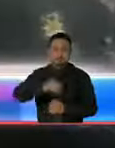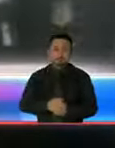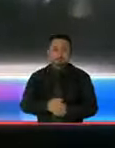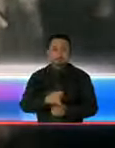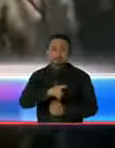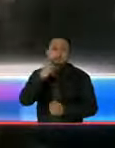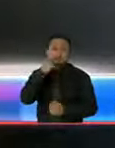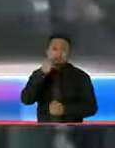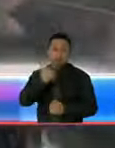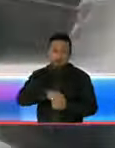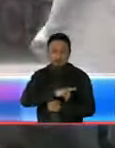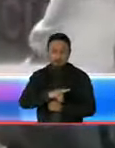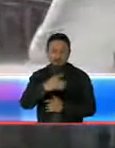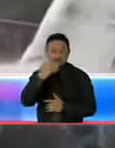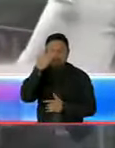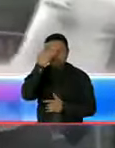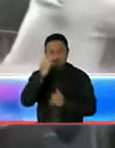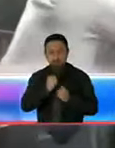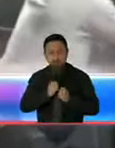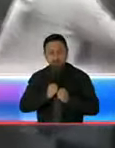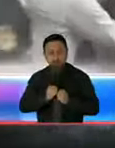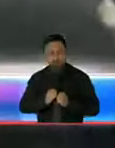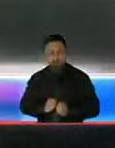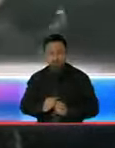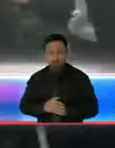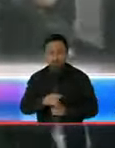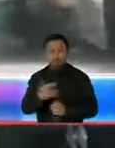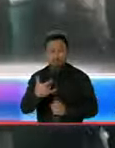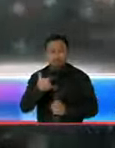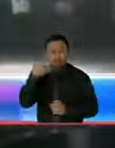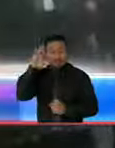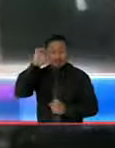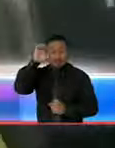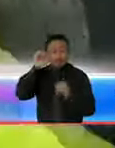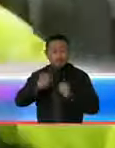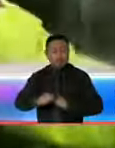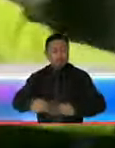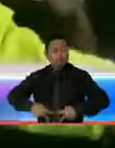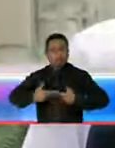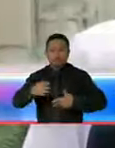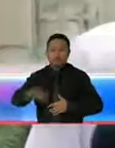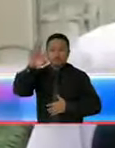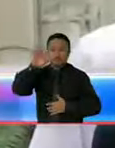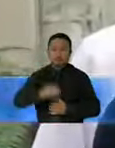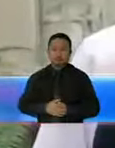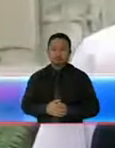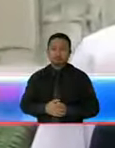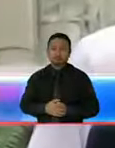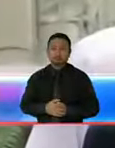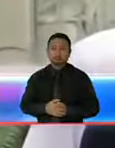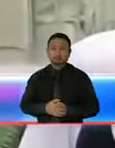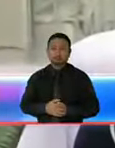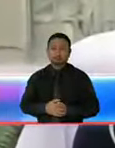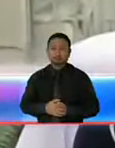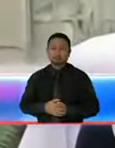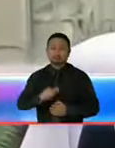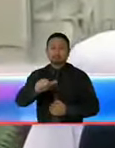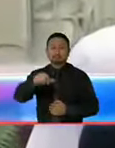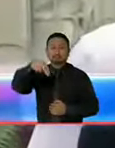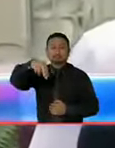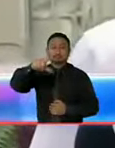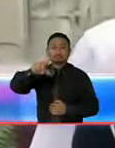Emilia, se mostró consternado ante esta noticia. Él tenía la esperanza de encontrarla viva. Dice, señor Benavides, Ángel, señora